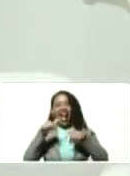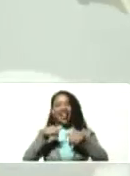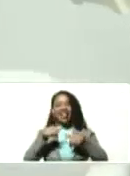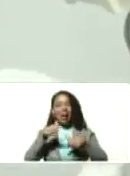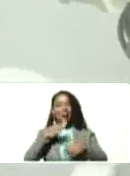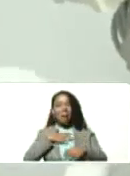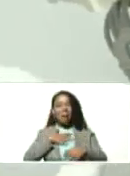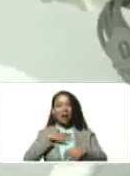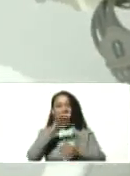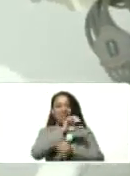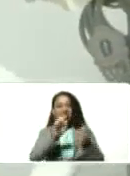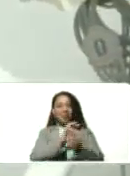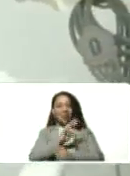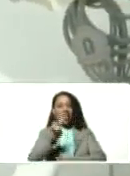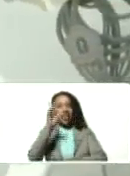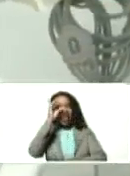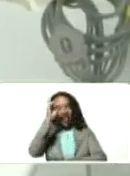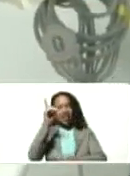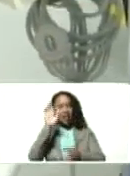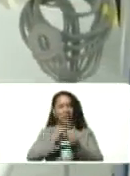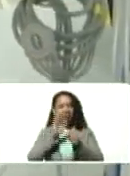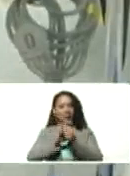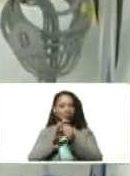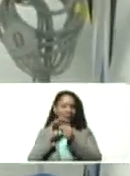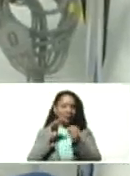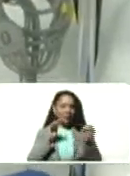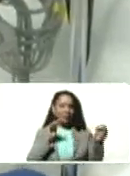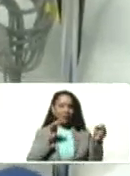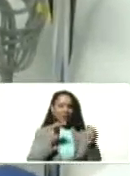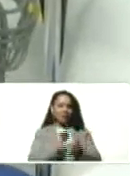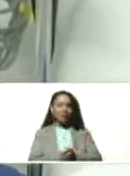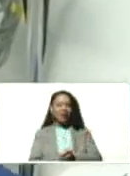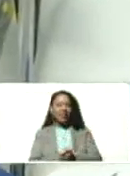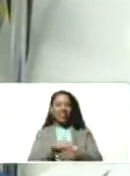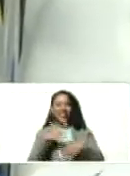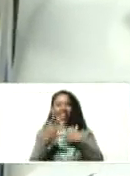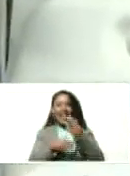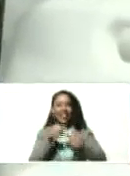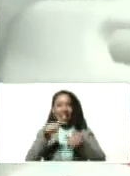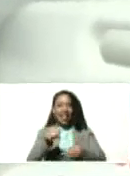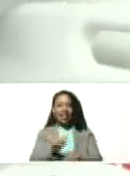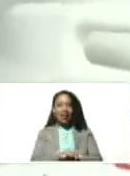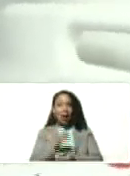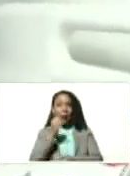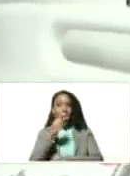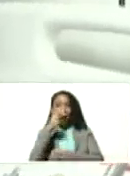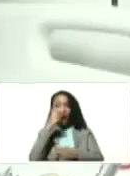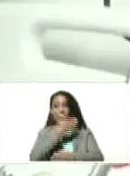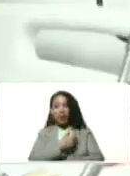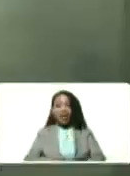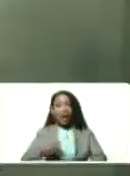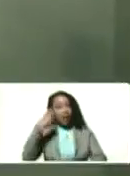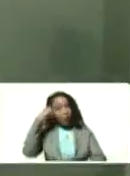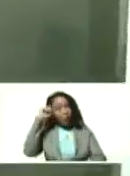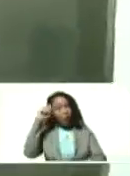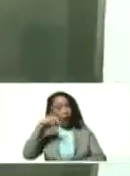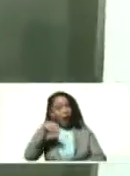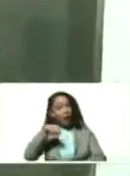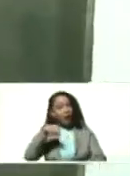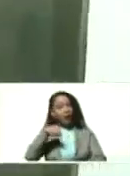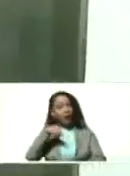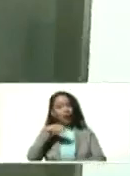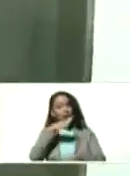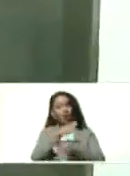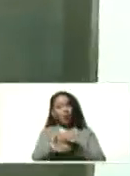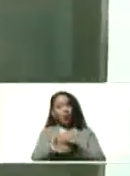dice la vicepresidenta? Dale la palabra a la vicepresidenta. ¿Qué hace por aquí? Bueno, presidente, recuerda que estuvimos acá cuando